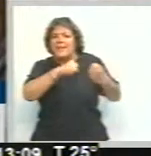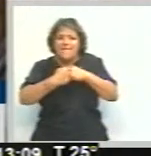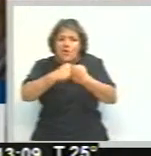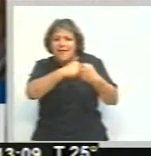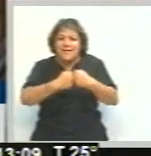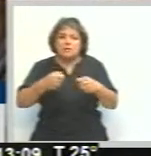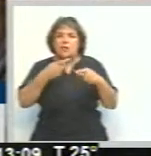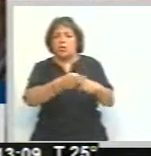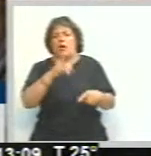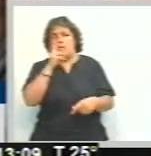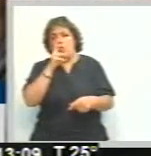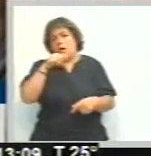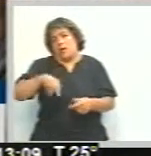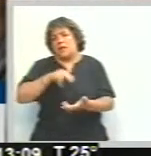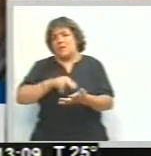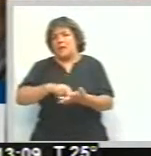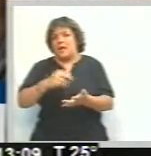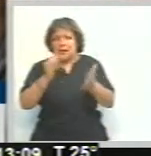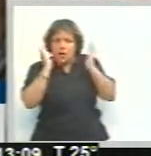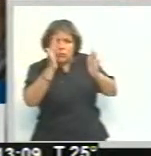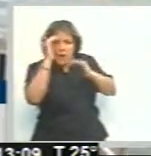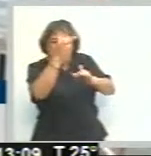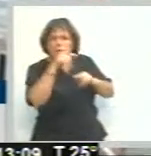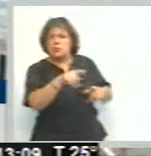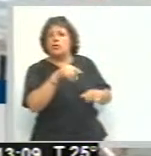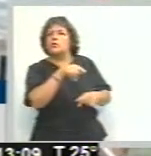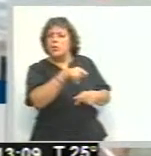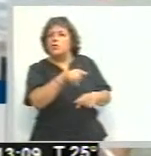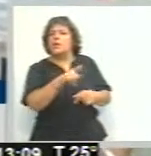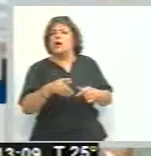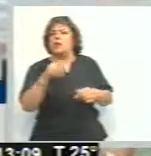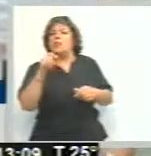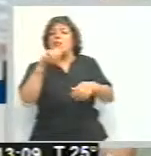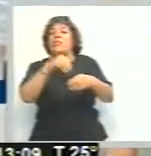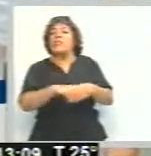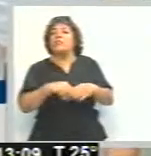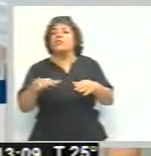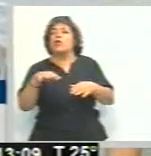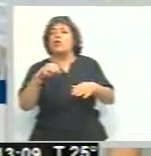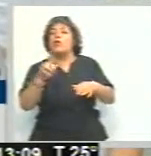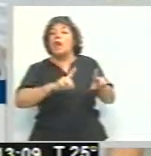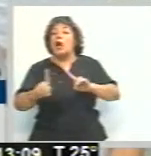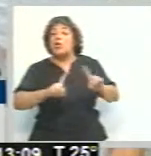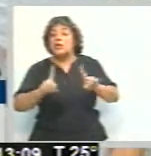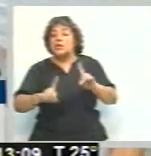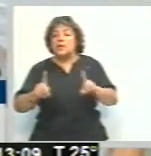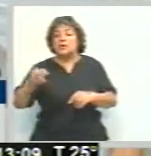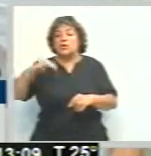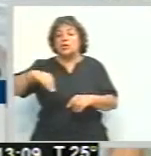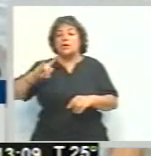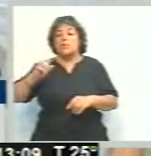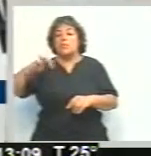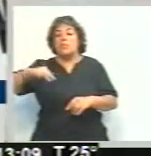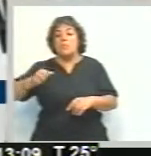género que hay en Salta, ¿no? Llama la atención, digamos, a ustedes como desde la coordinación de Momala, la cantidad de casos que hay en la provincia.